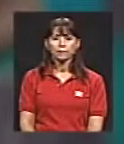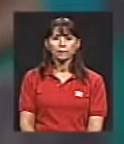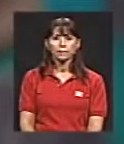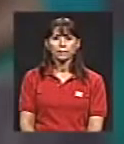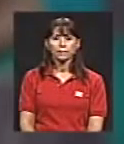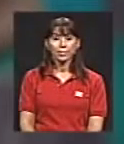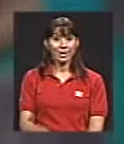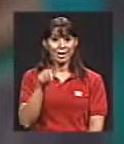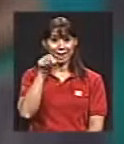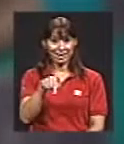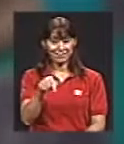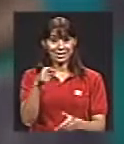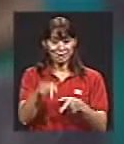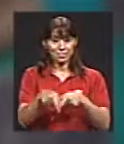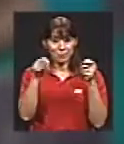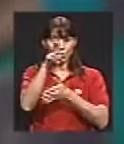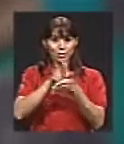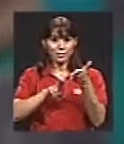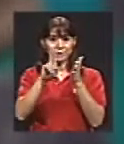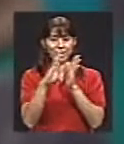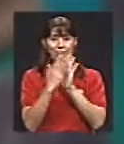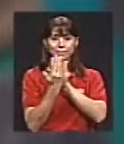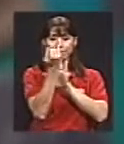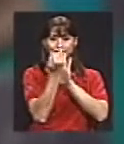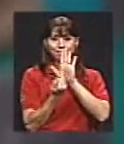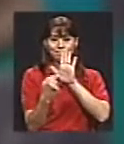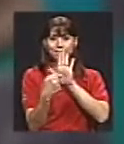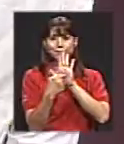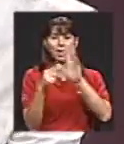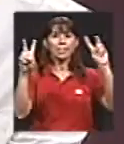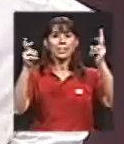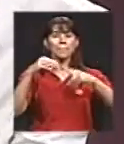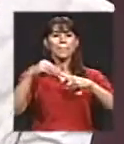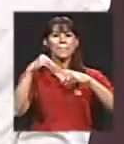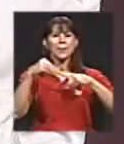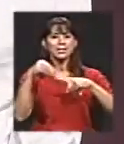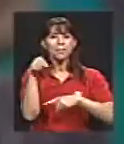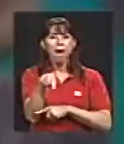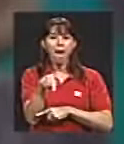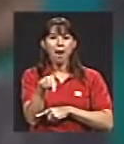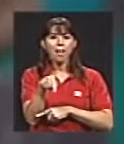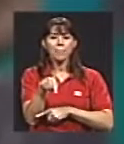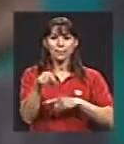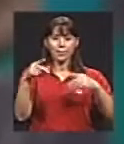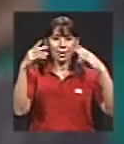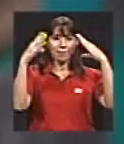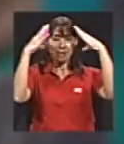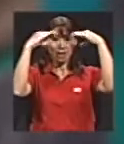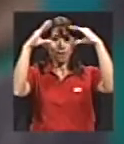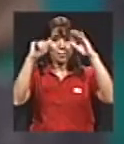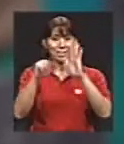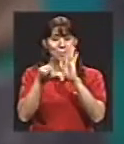esta es la portada de universidad de esta semana el titular principal de la portada informe legislativo